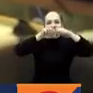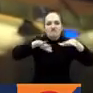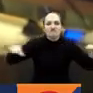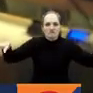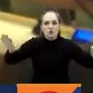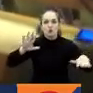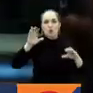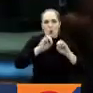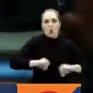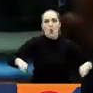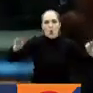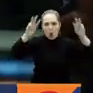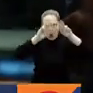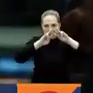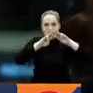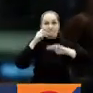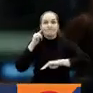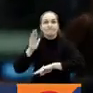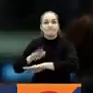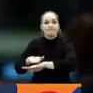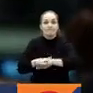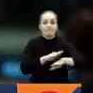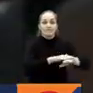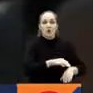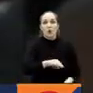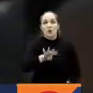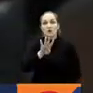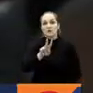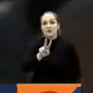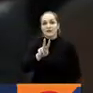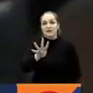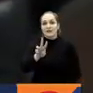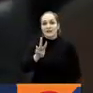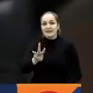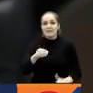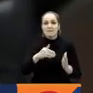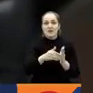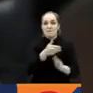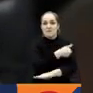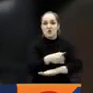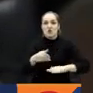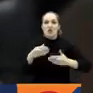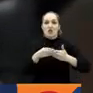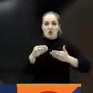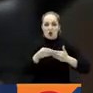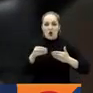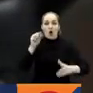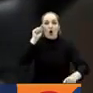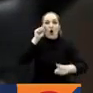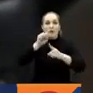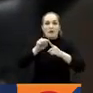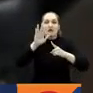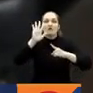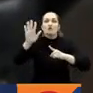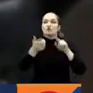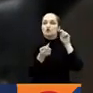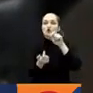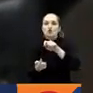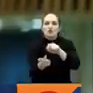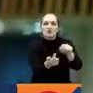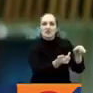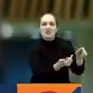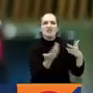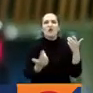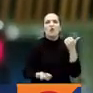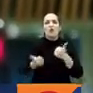que alerta sobre los 423 mil millones de dólares de subsidios para combustibles fósiles, esos que ponen en jaque al